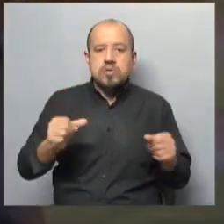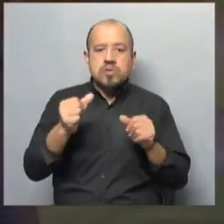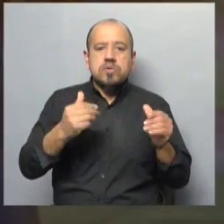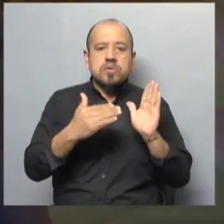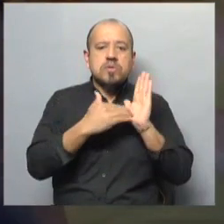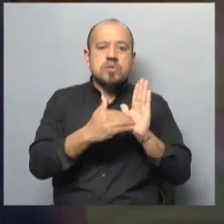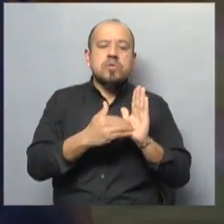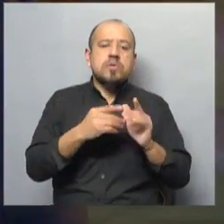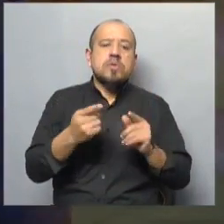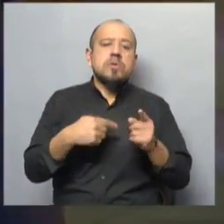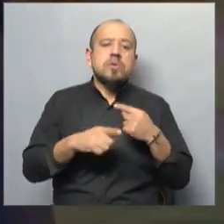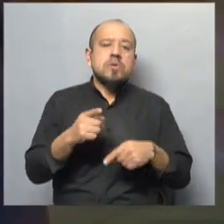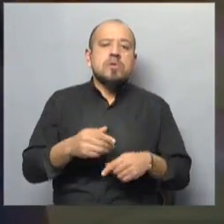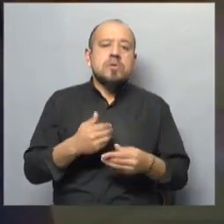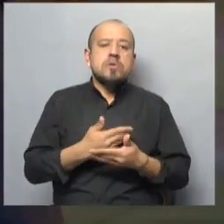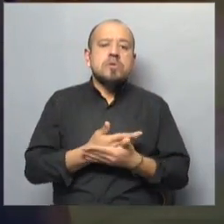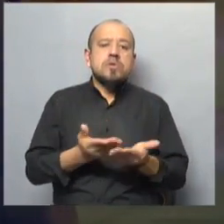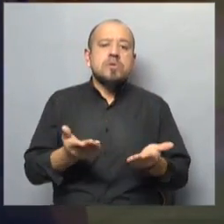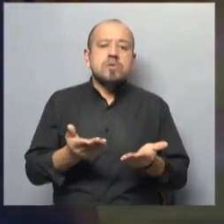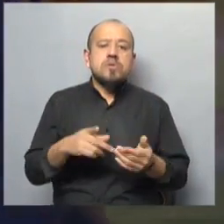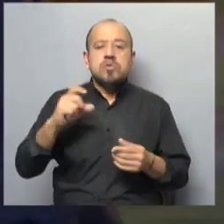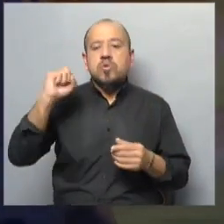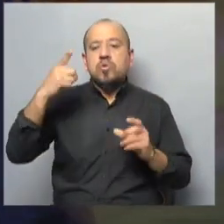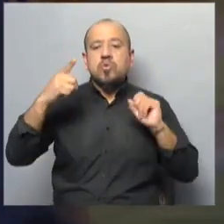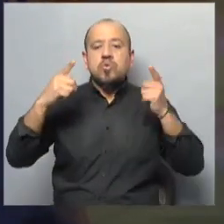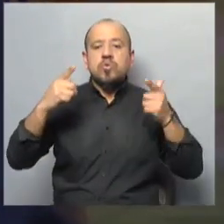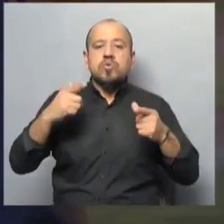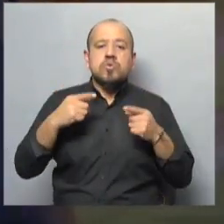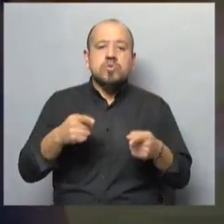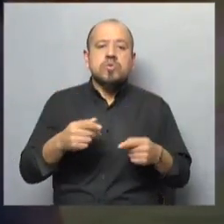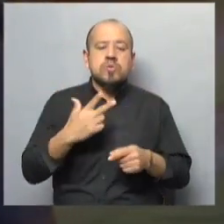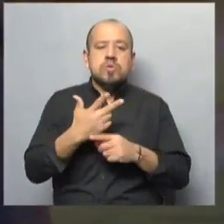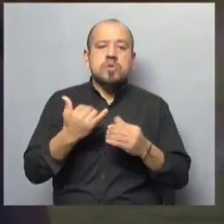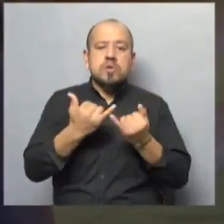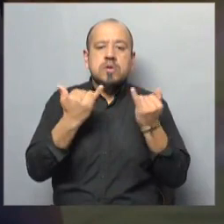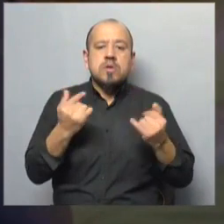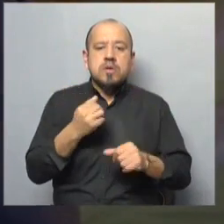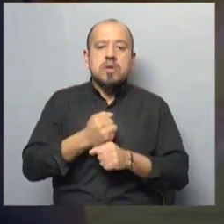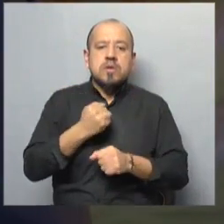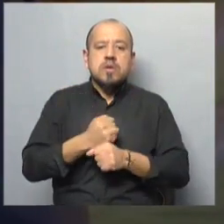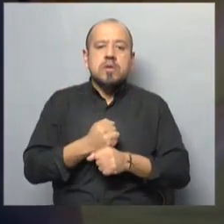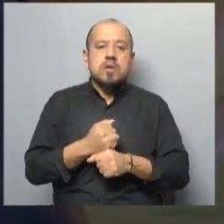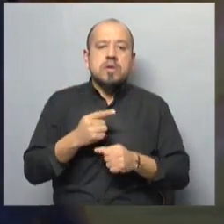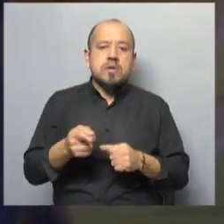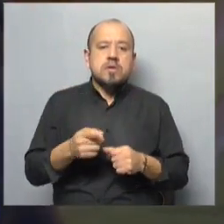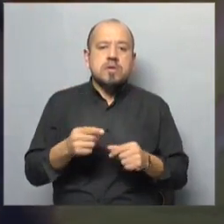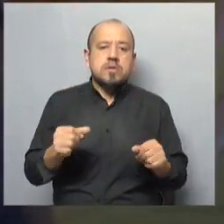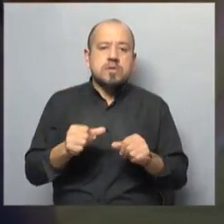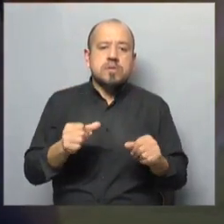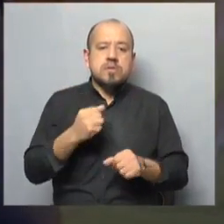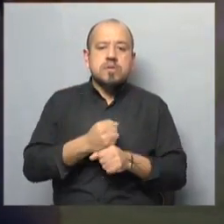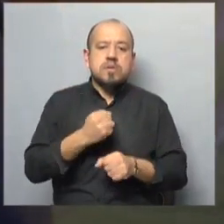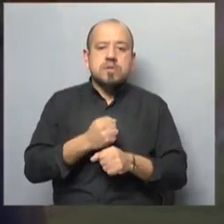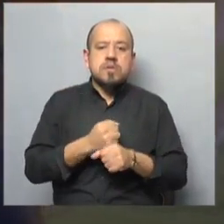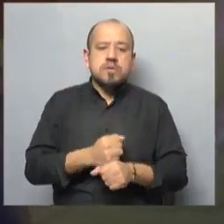representación gráfica de eso y después una representación con luz, porque después de estos tres días de trabajo, que va a ser un trabajo